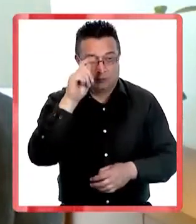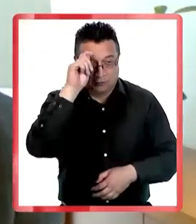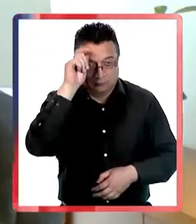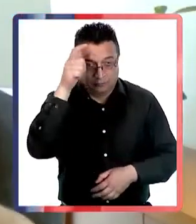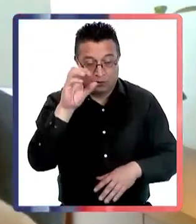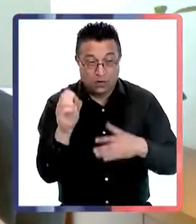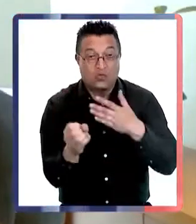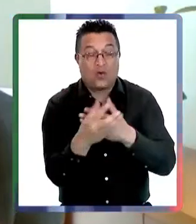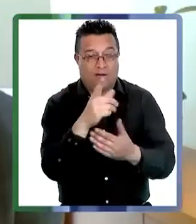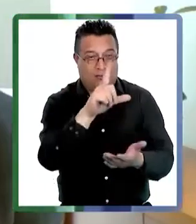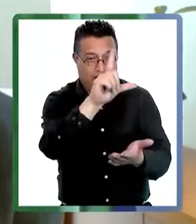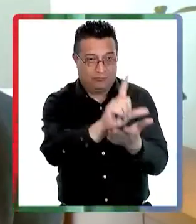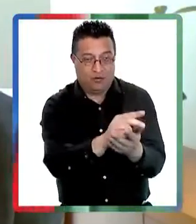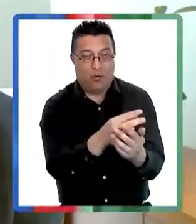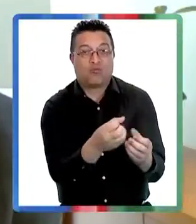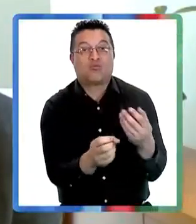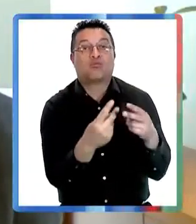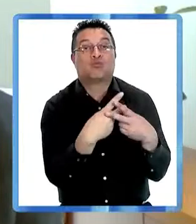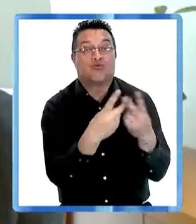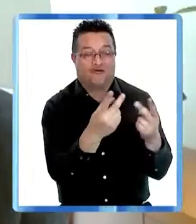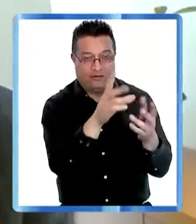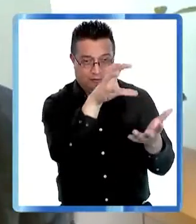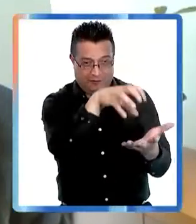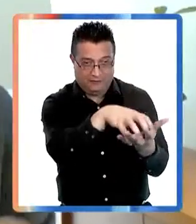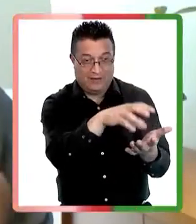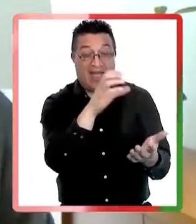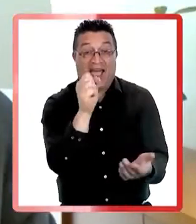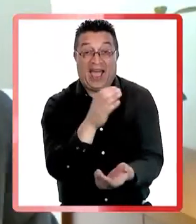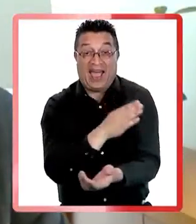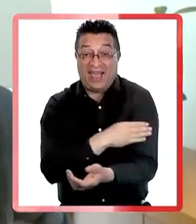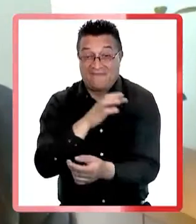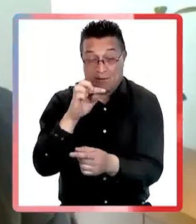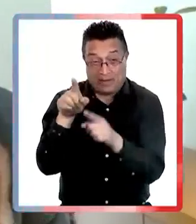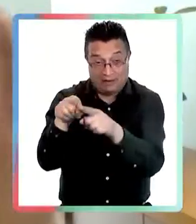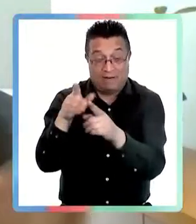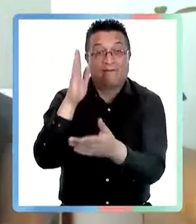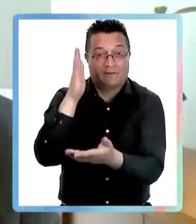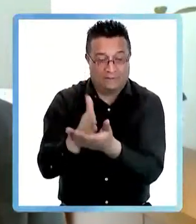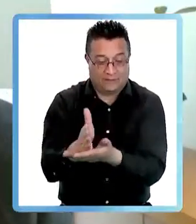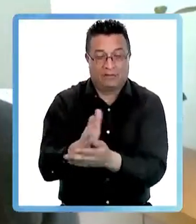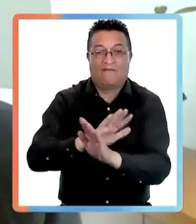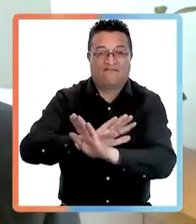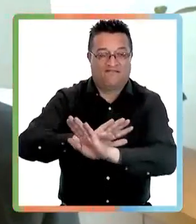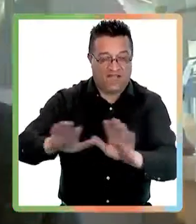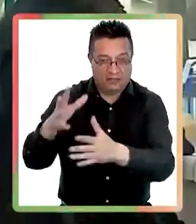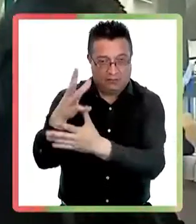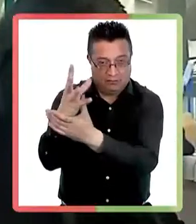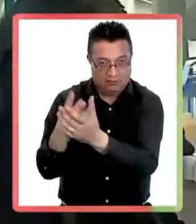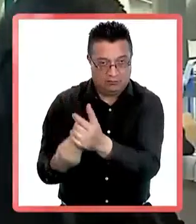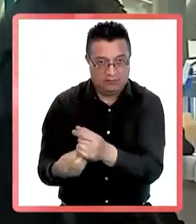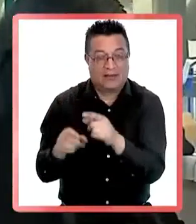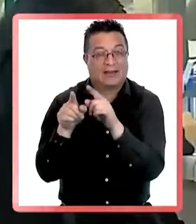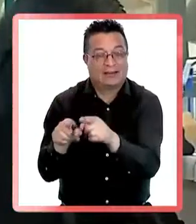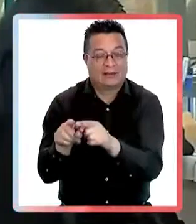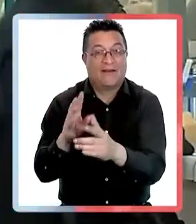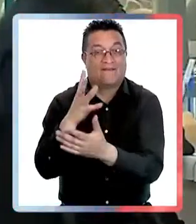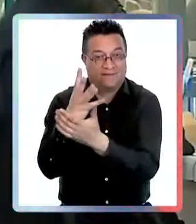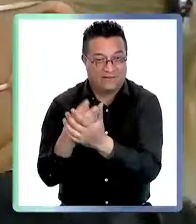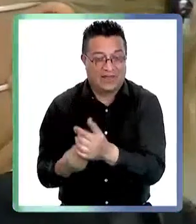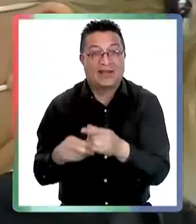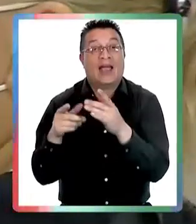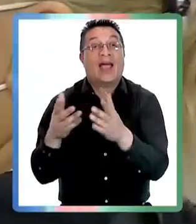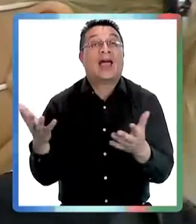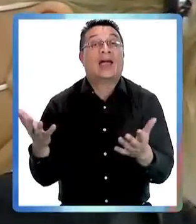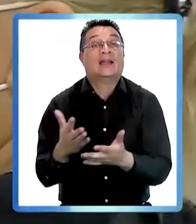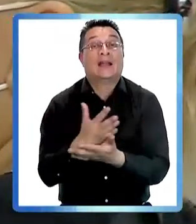un nuevo ente público, ¿ya? Y las AFPs efectivamente se terminan. Se terminan y